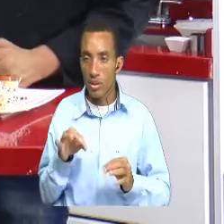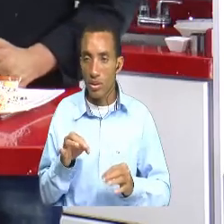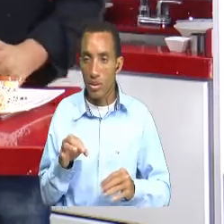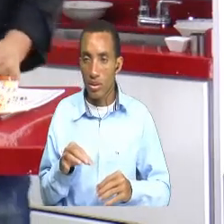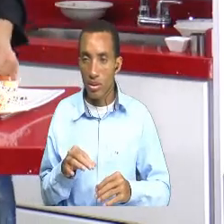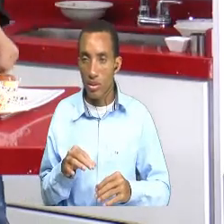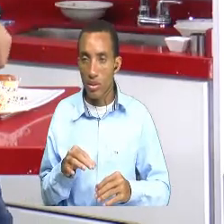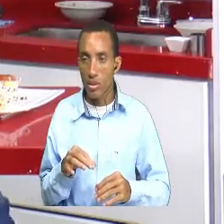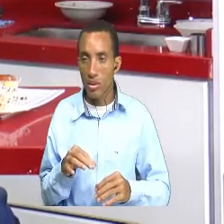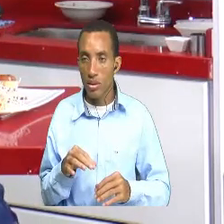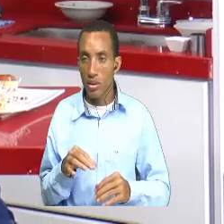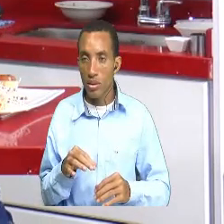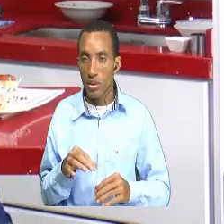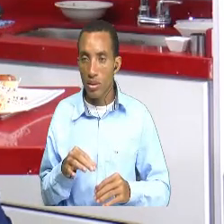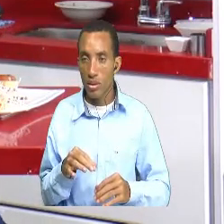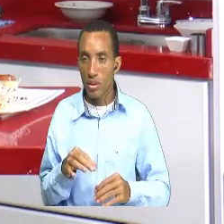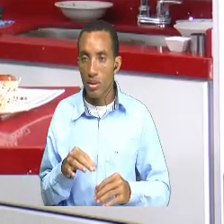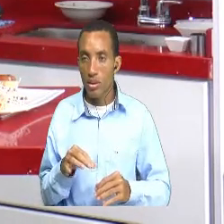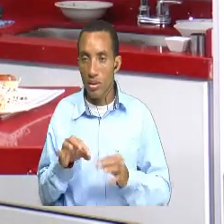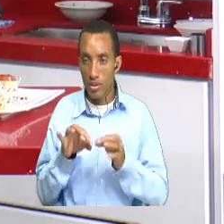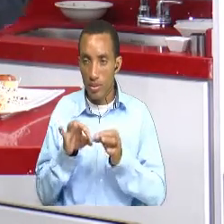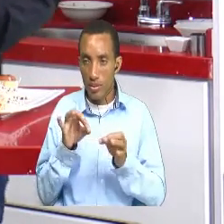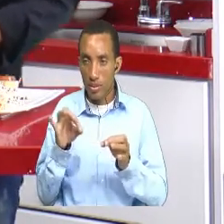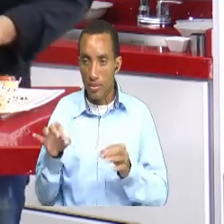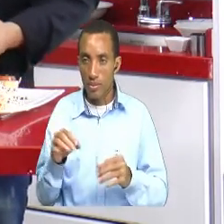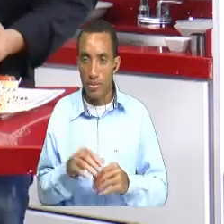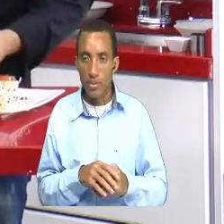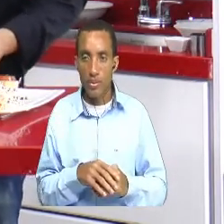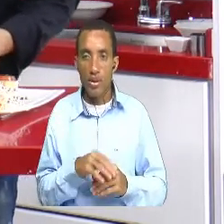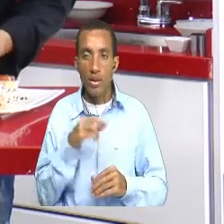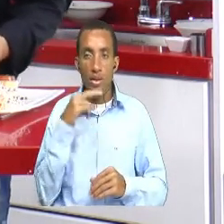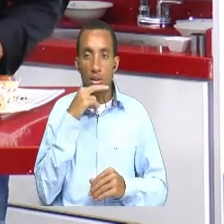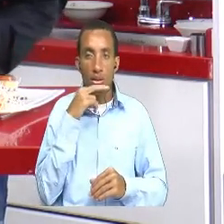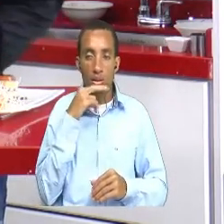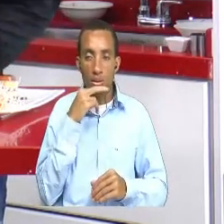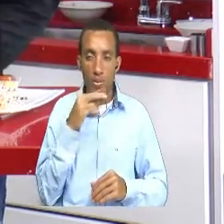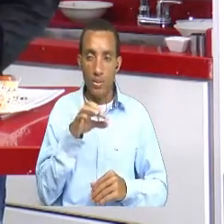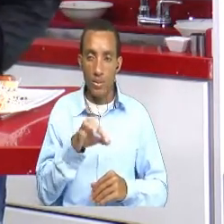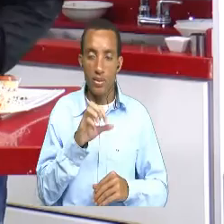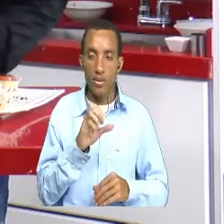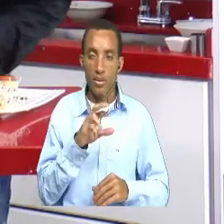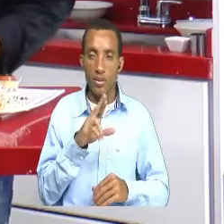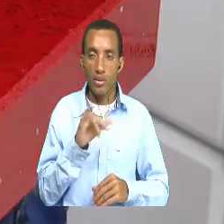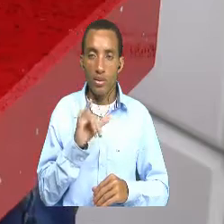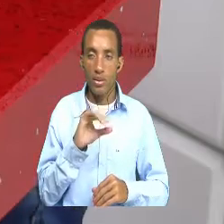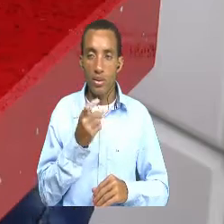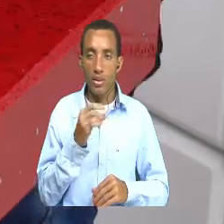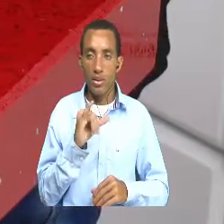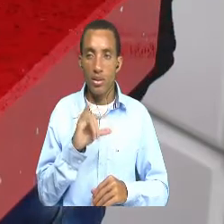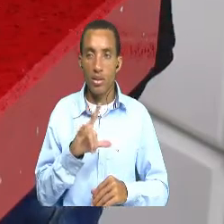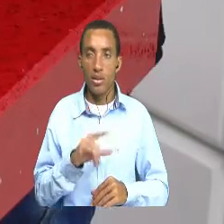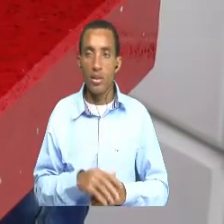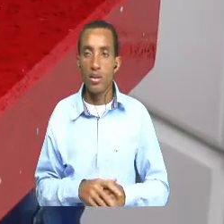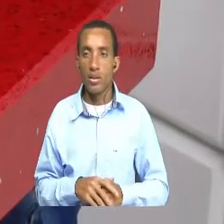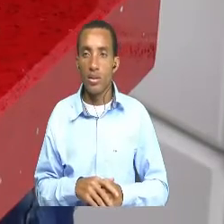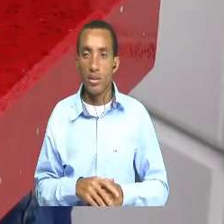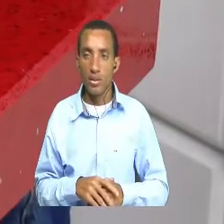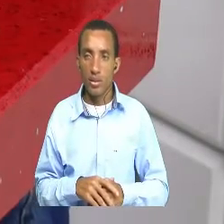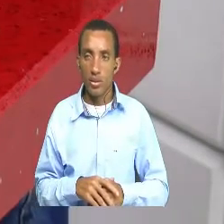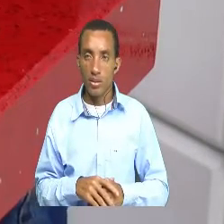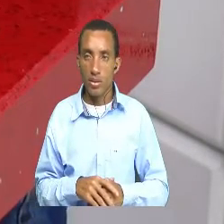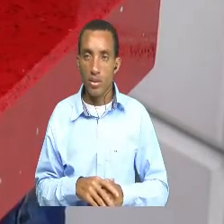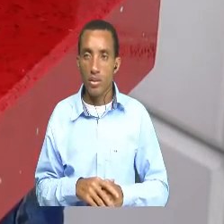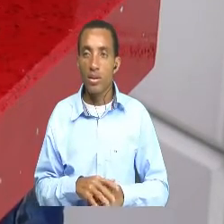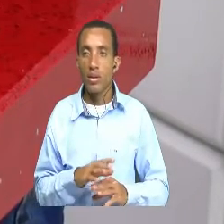perejil que permite el perejil el rojo entonces ya vamos a poner nuestro punto final entonces